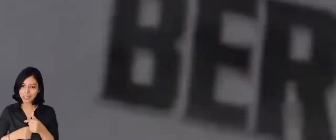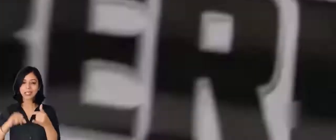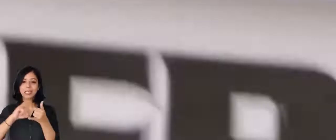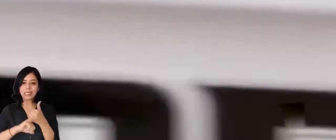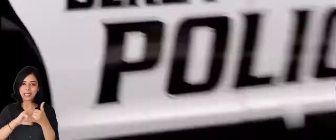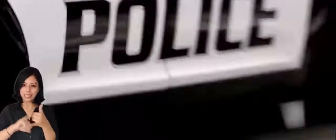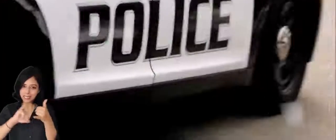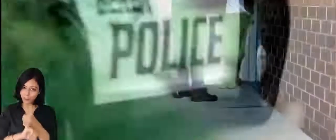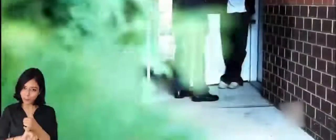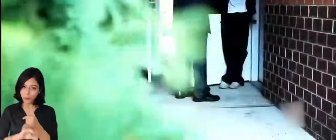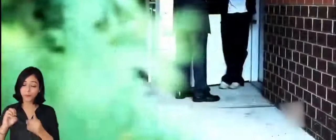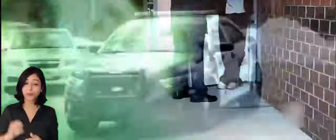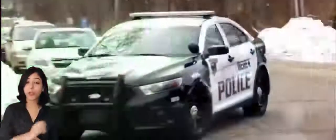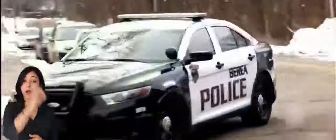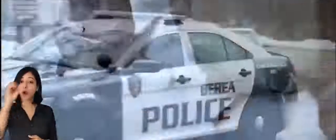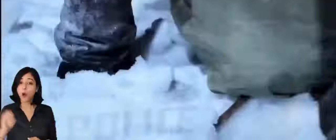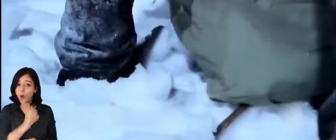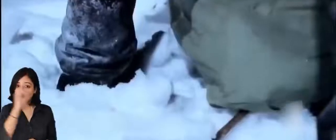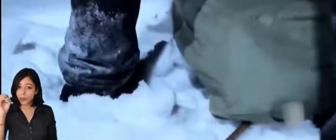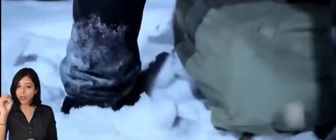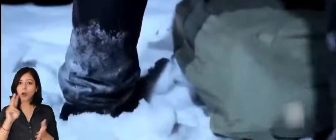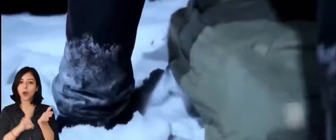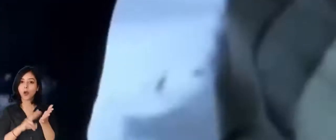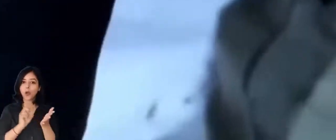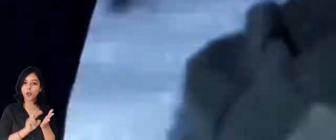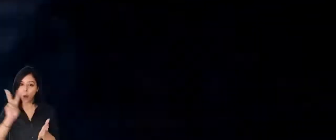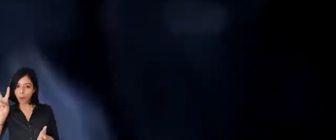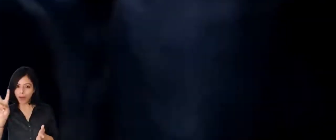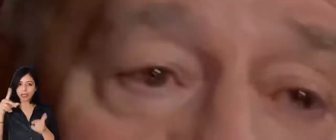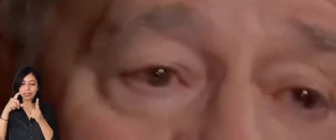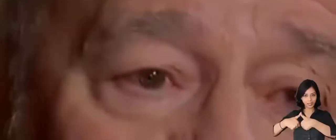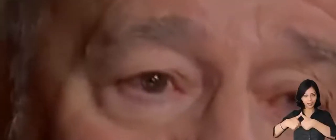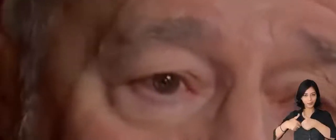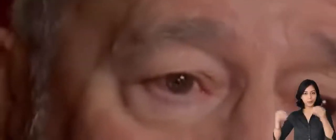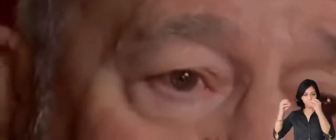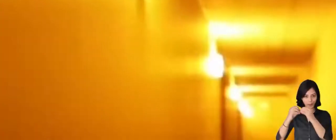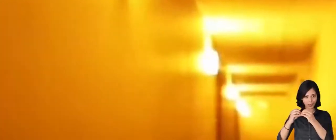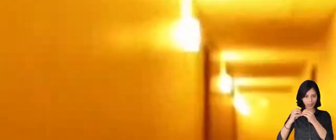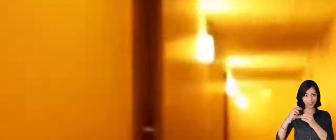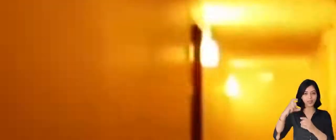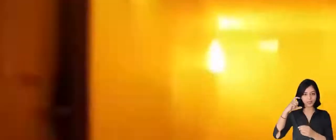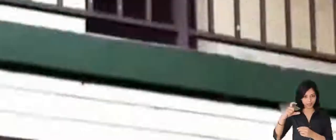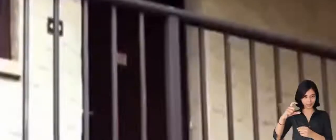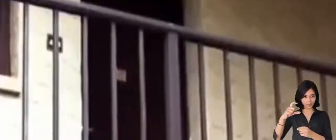Pero de esa búsqueda nunca surgió ninguna pista nueva. Ninguno tenía sábanas verdes.